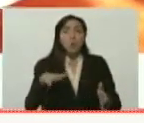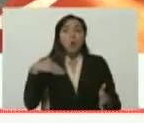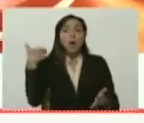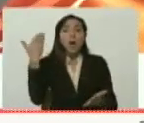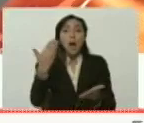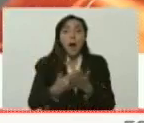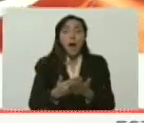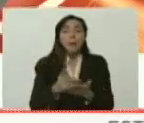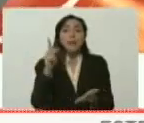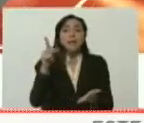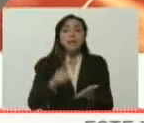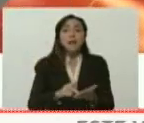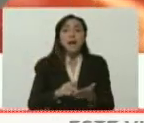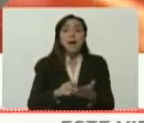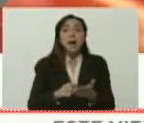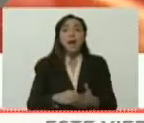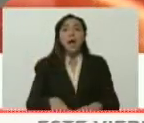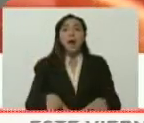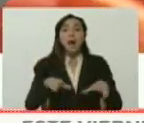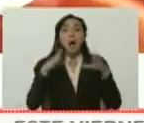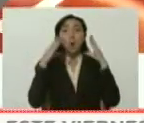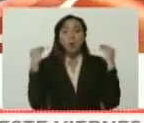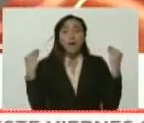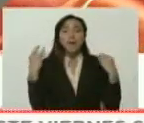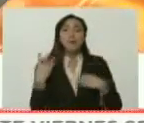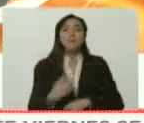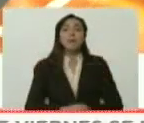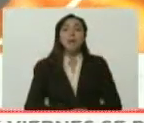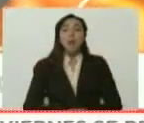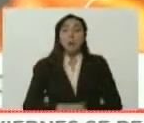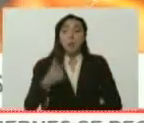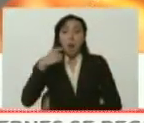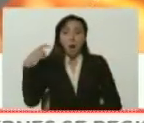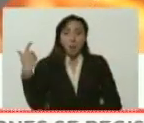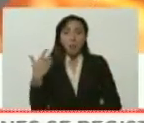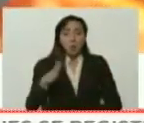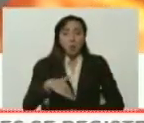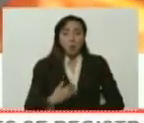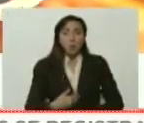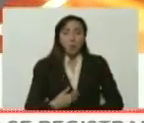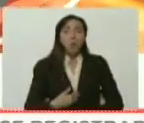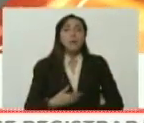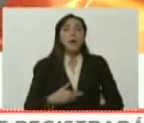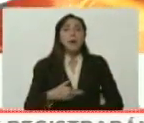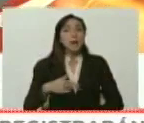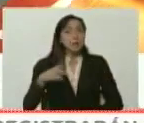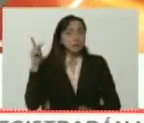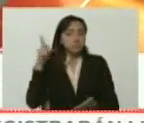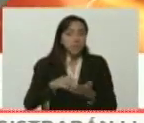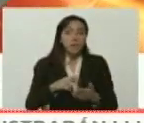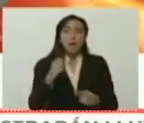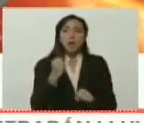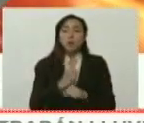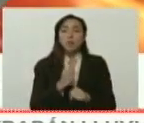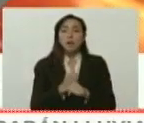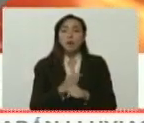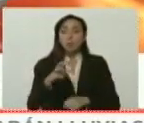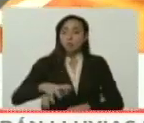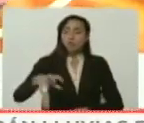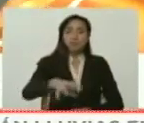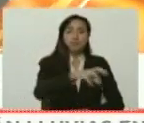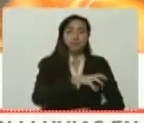fin de minimizar y apoyar a nuestro pueblo que se pueda movilizar en esta mañana a sus sitios de trabajo y a las rutinas diarias que